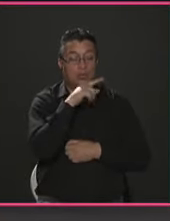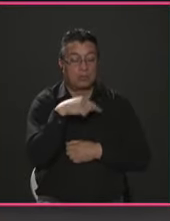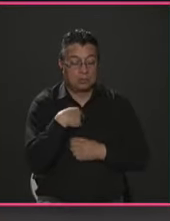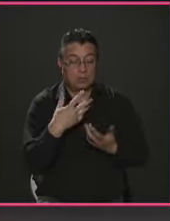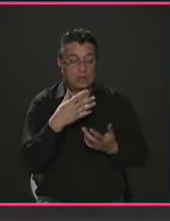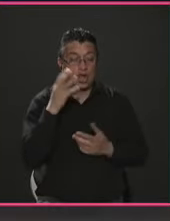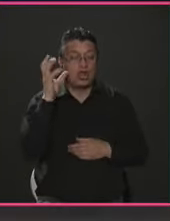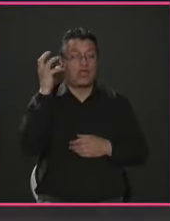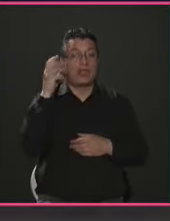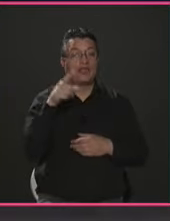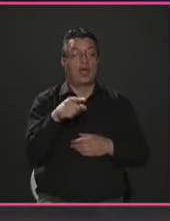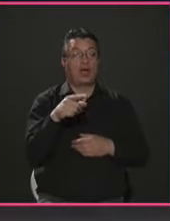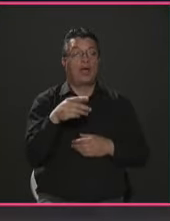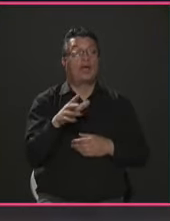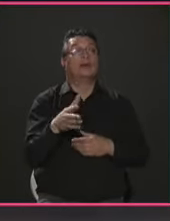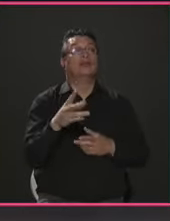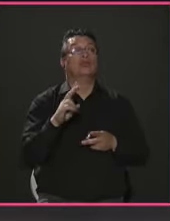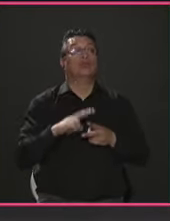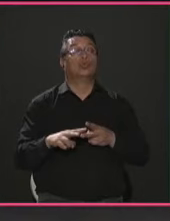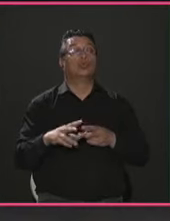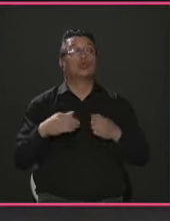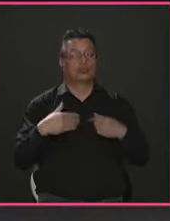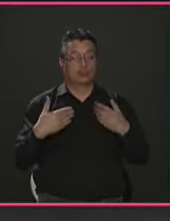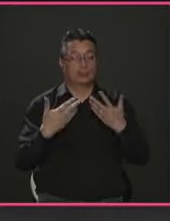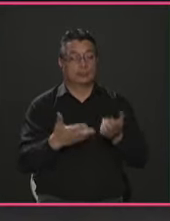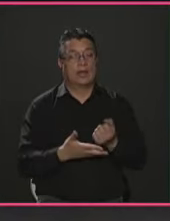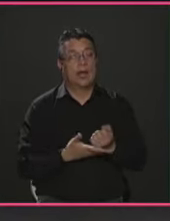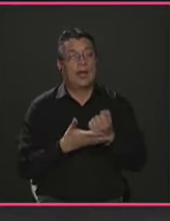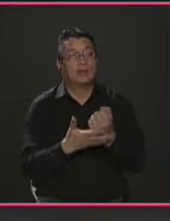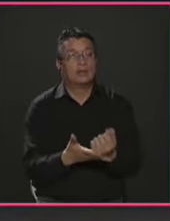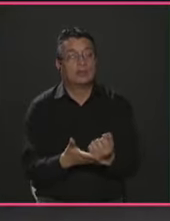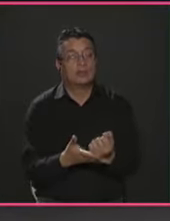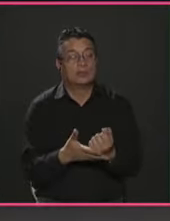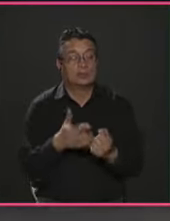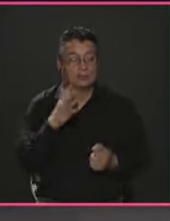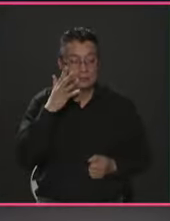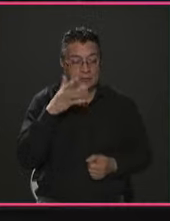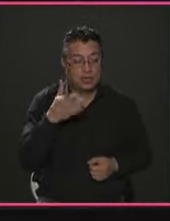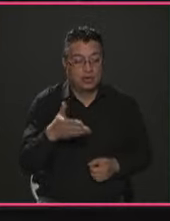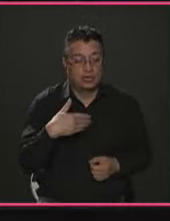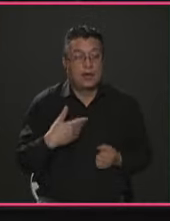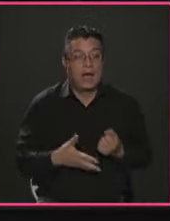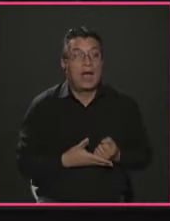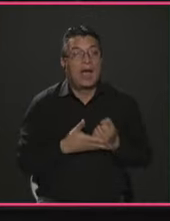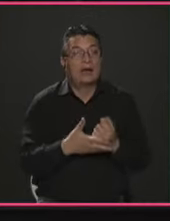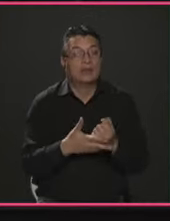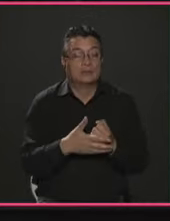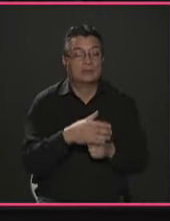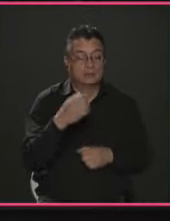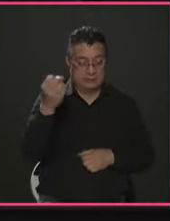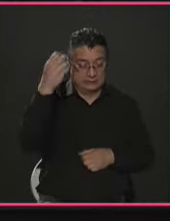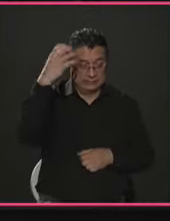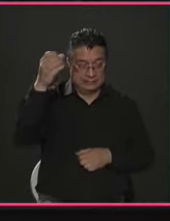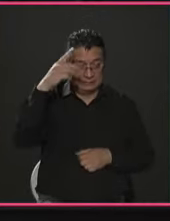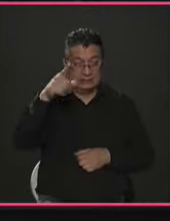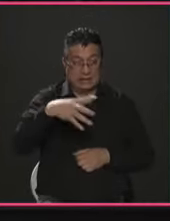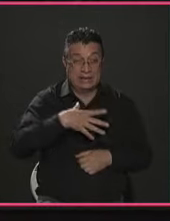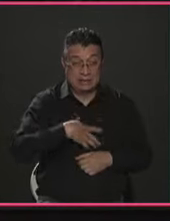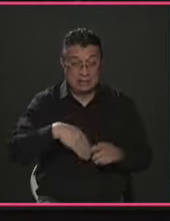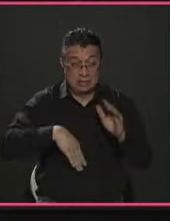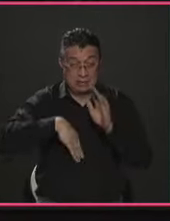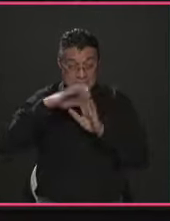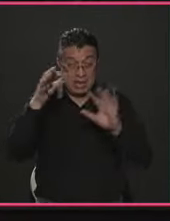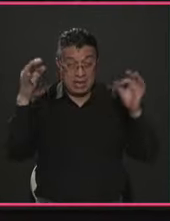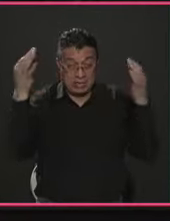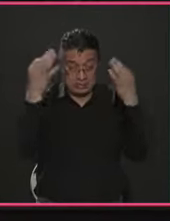entienden la solución para eso yo voy a voy a contribuir para terminar esta conferencia hoy día mi mi contribución es alfabetizar Y si alguien quiere saber más detalles